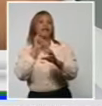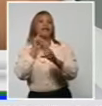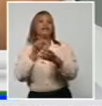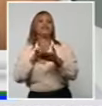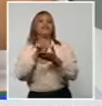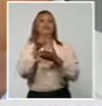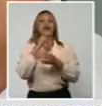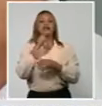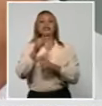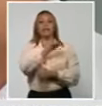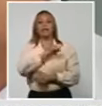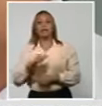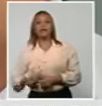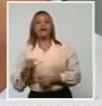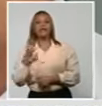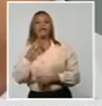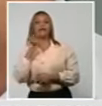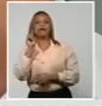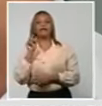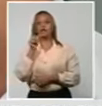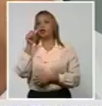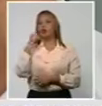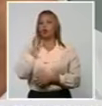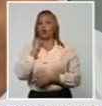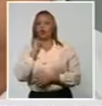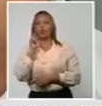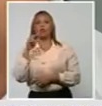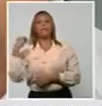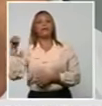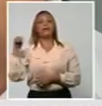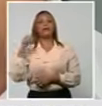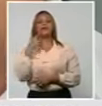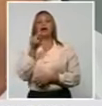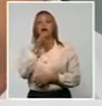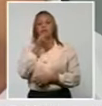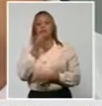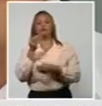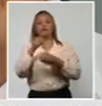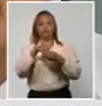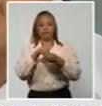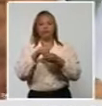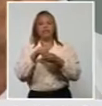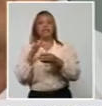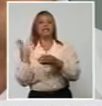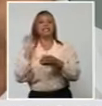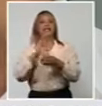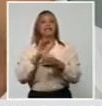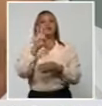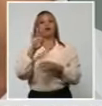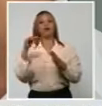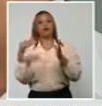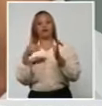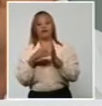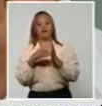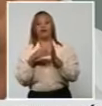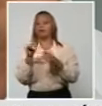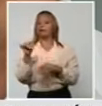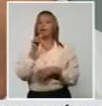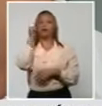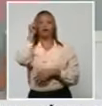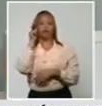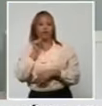cerveza, vino, ron, 2 meriendas y un almuerzo. El retorno de la playa a 4 de la tarde y de igual forma los sábados